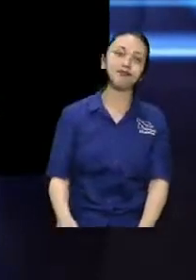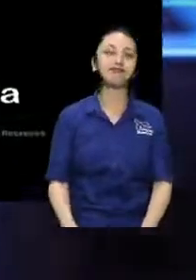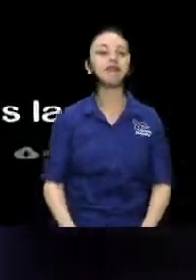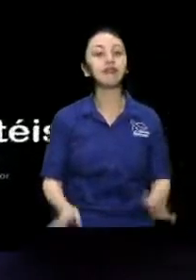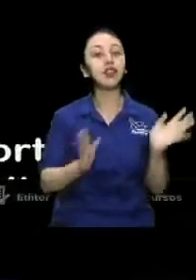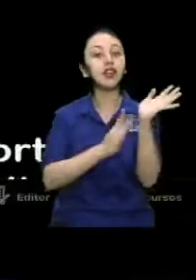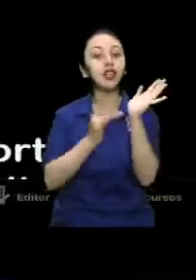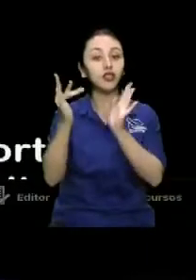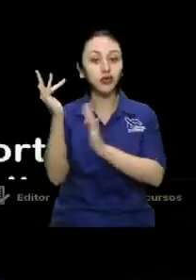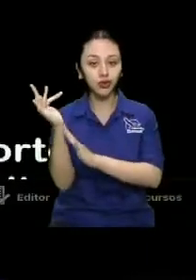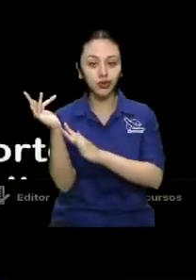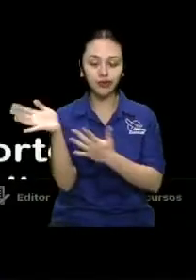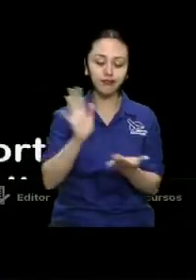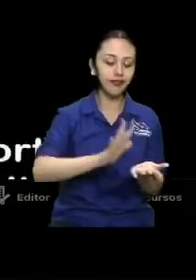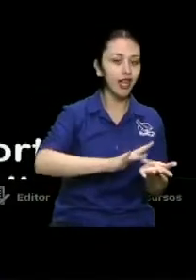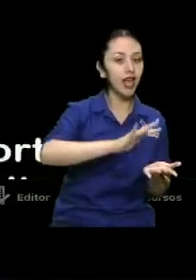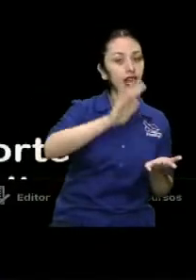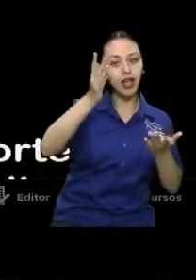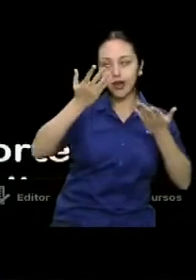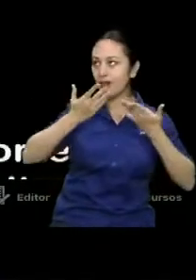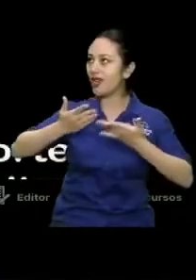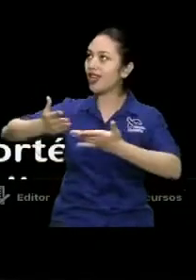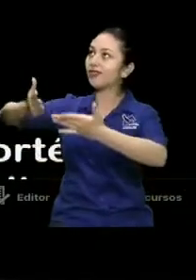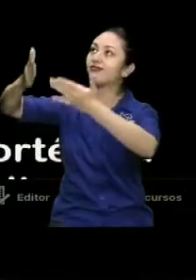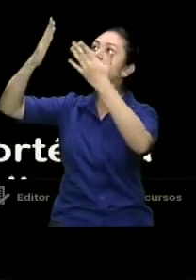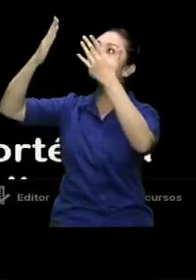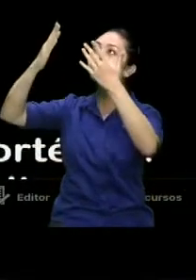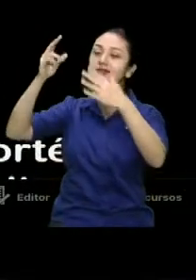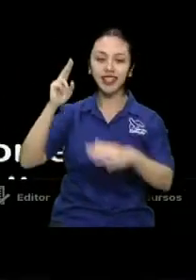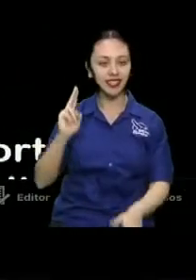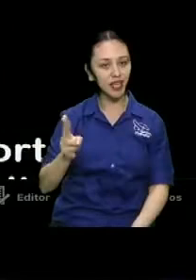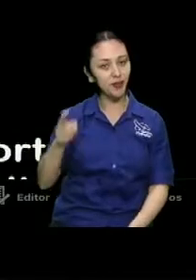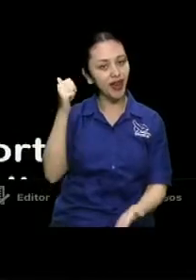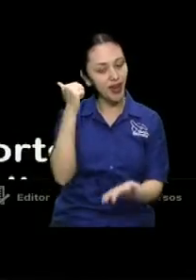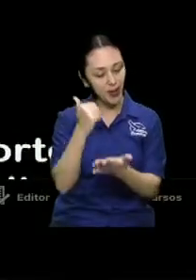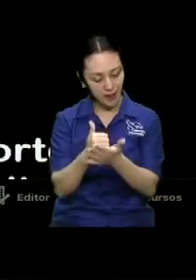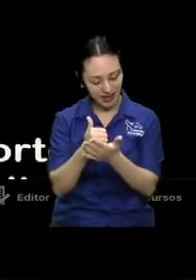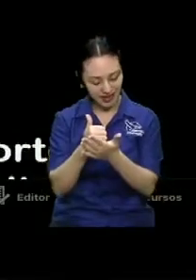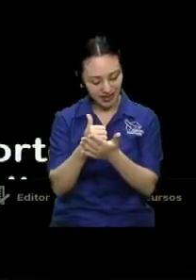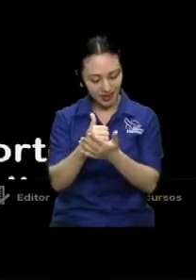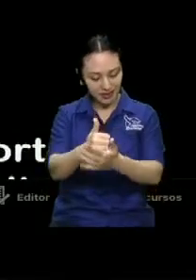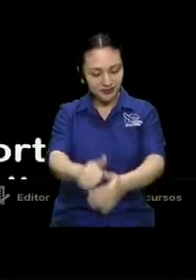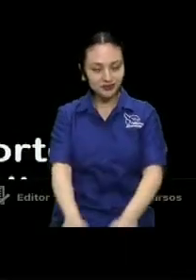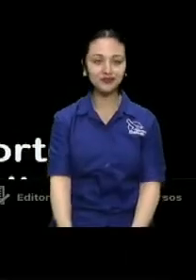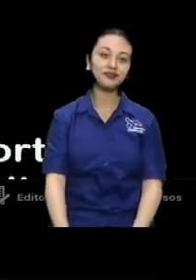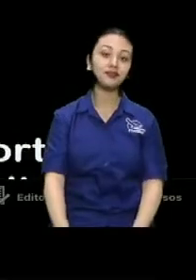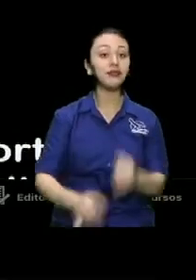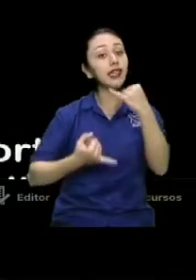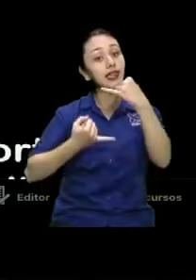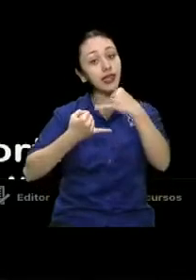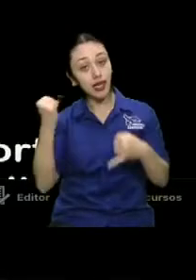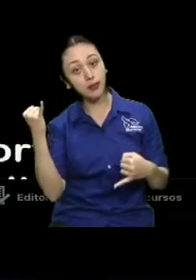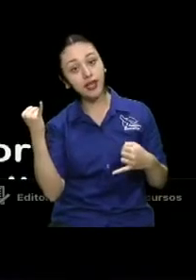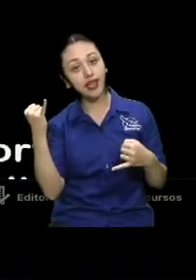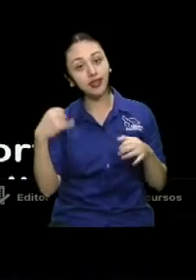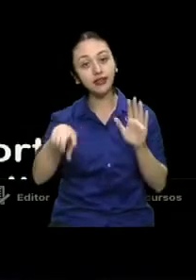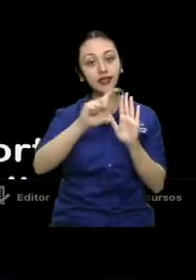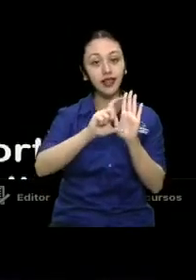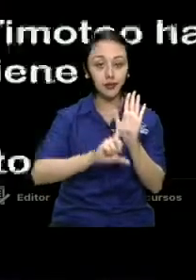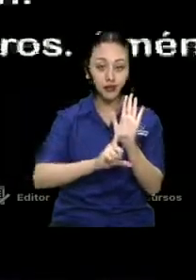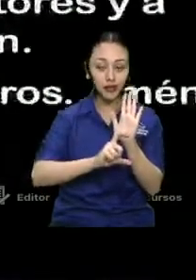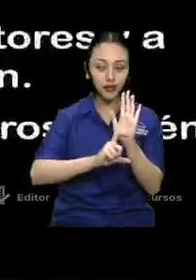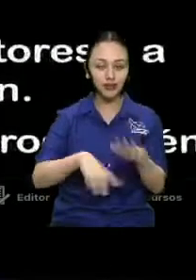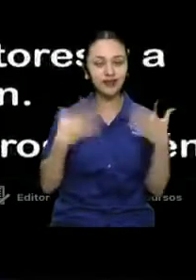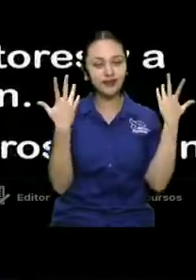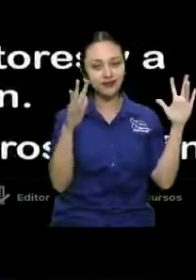los siglos de los siglos. Amén. Y después están los saludos, la despedida, así que la última admonición, un aplauso al